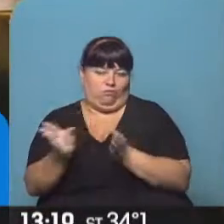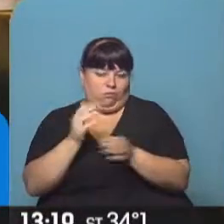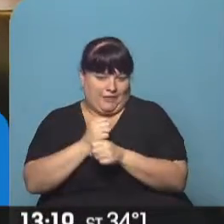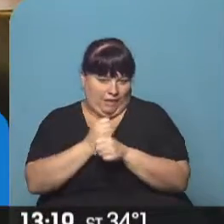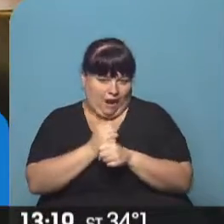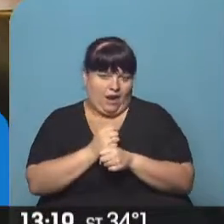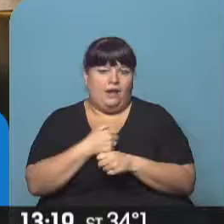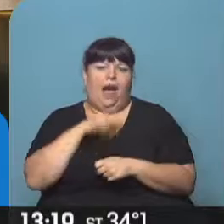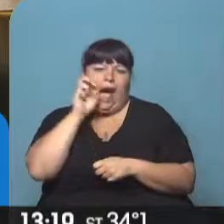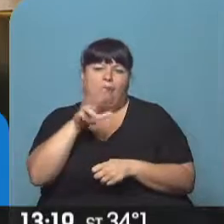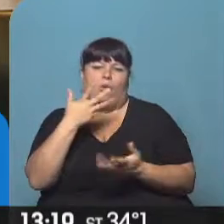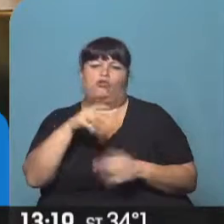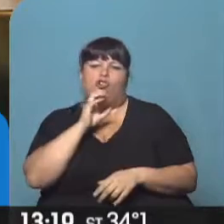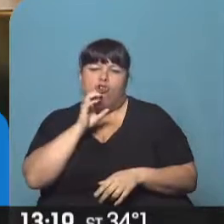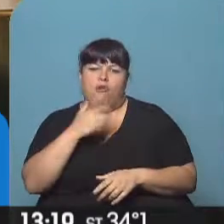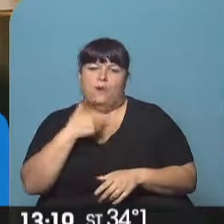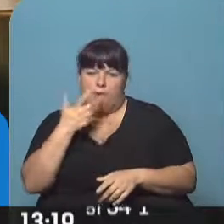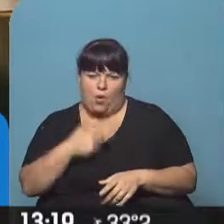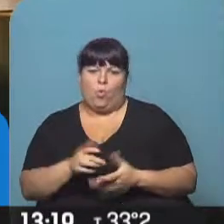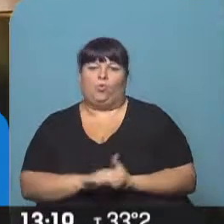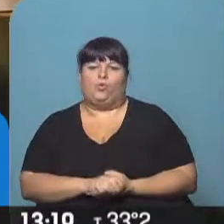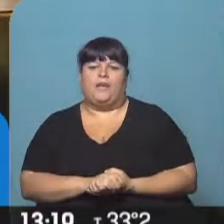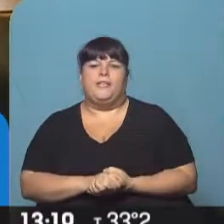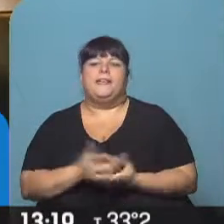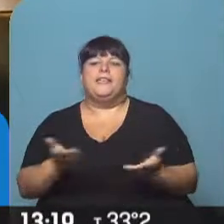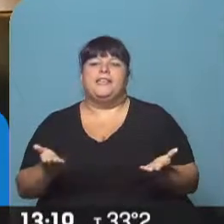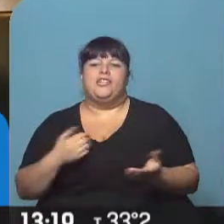aquí. Admiro mucho la comedia, me gusta mucho la comedia. Y